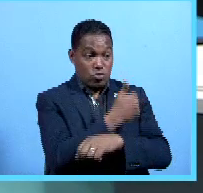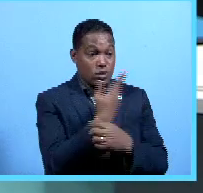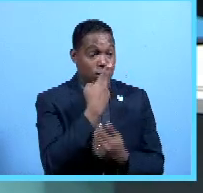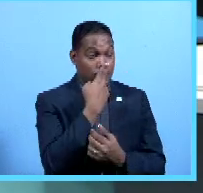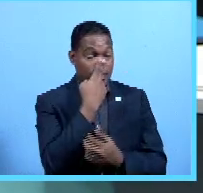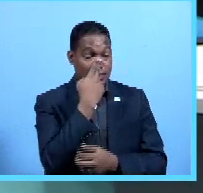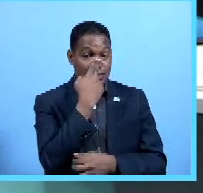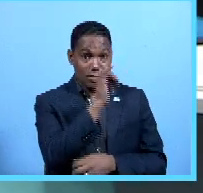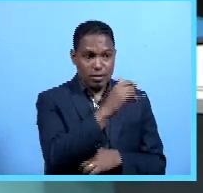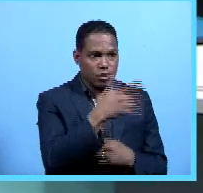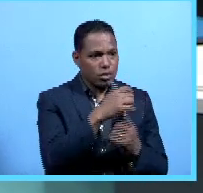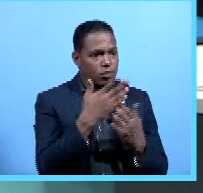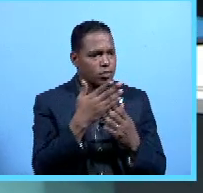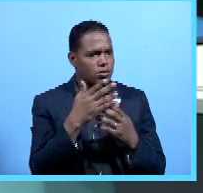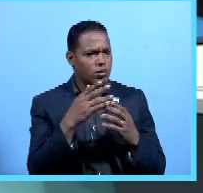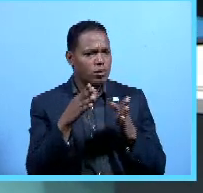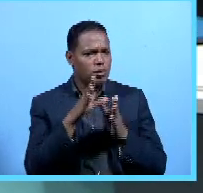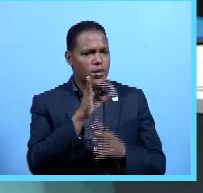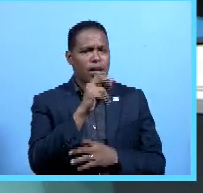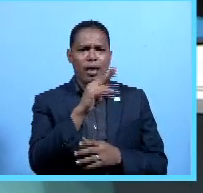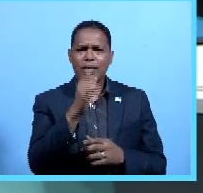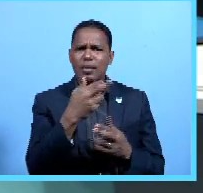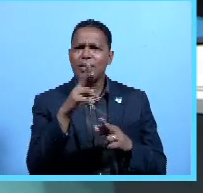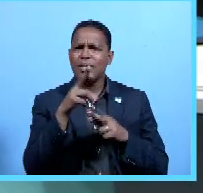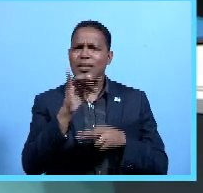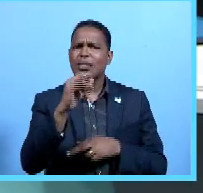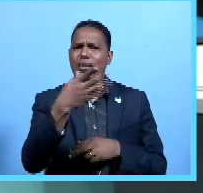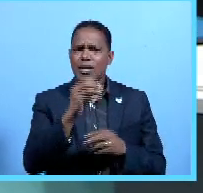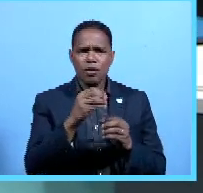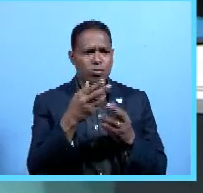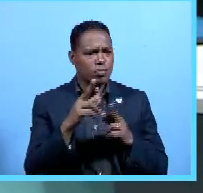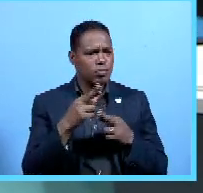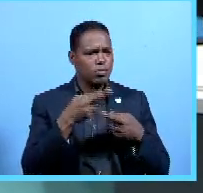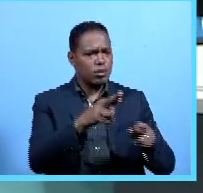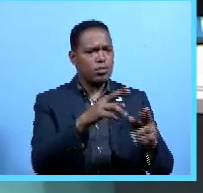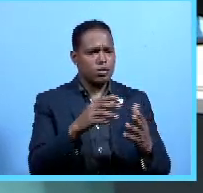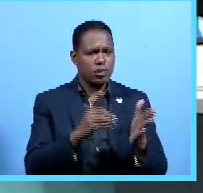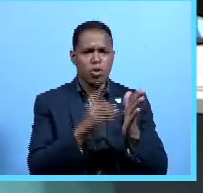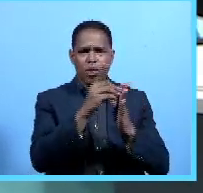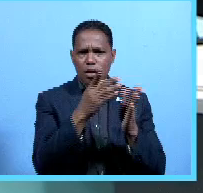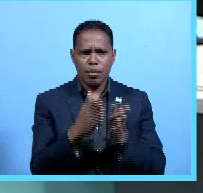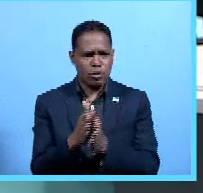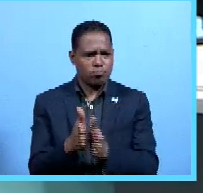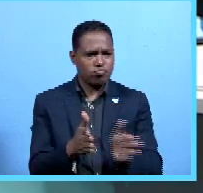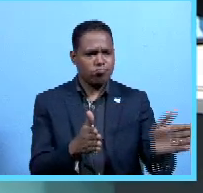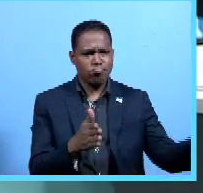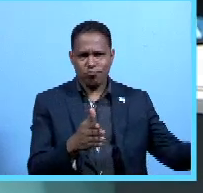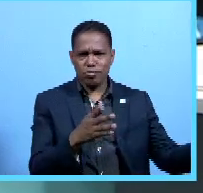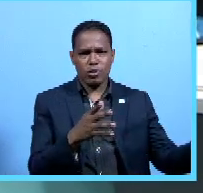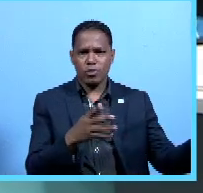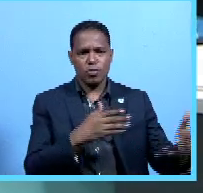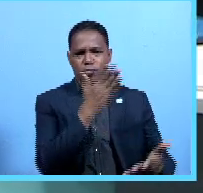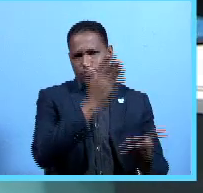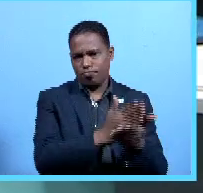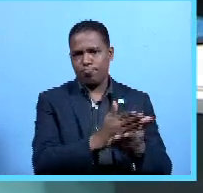posibilidad de desviar un canal de riego del río Masacre, el río Dajabón. Mantenga la sintonía.